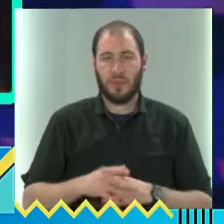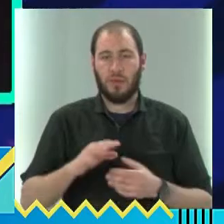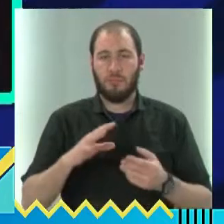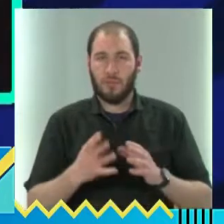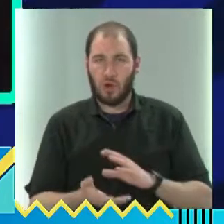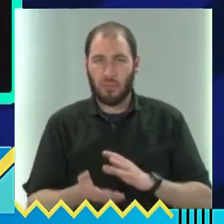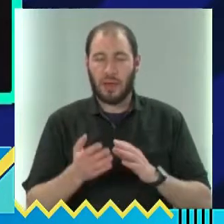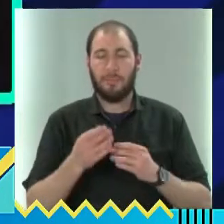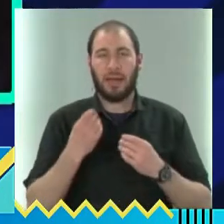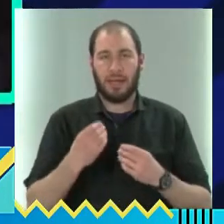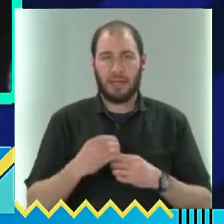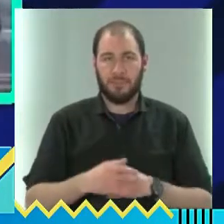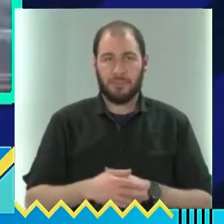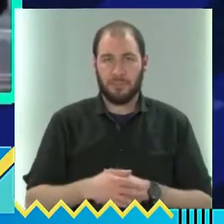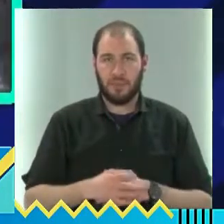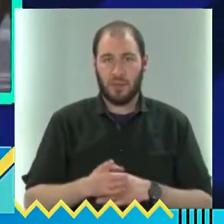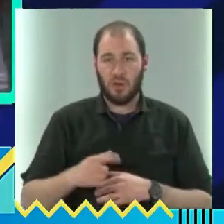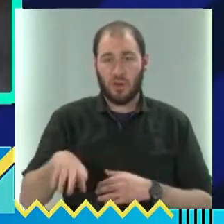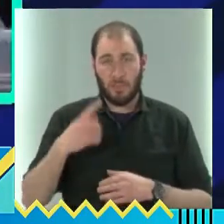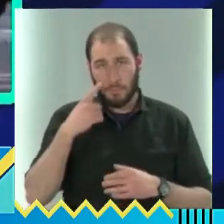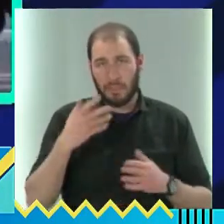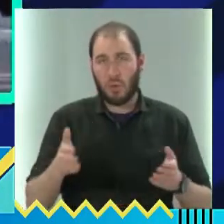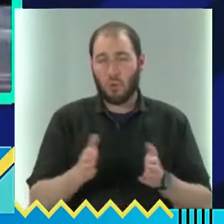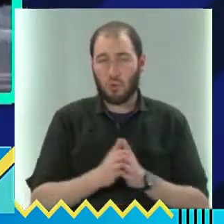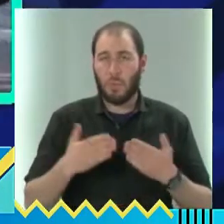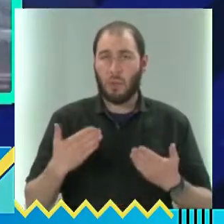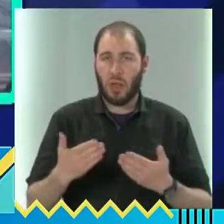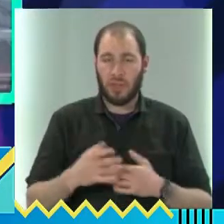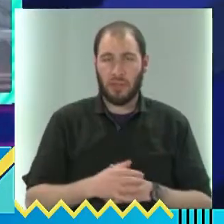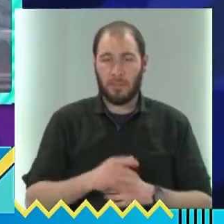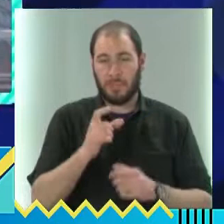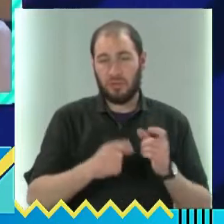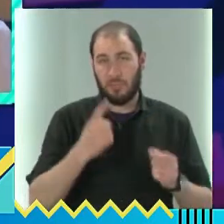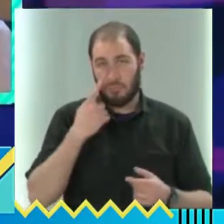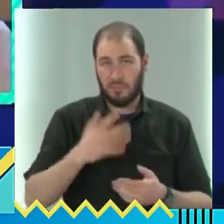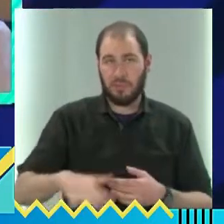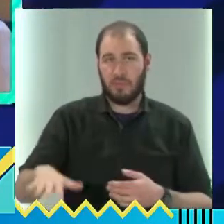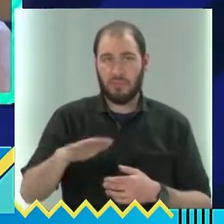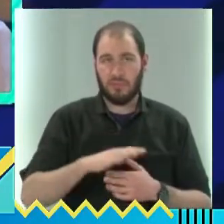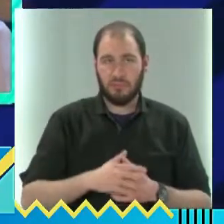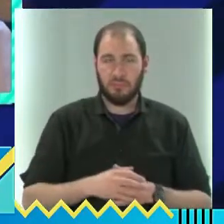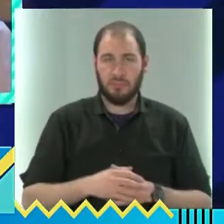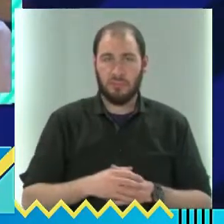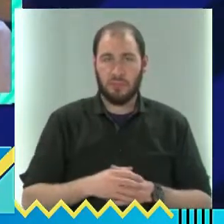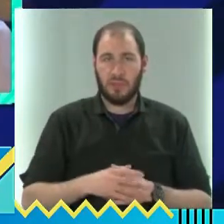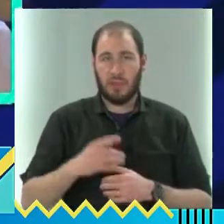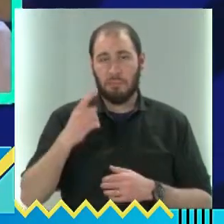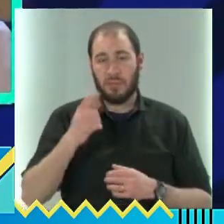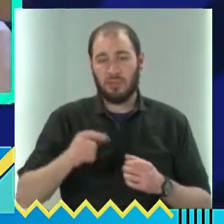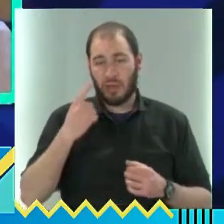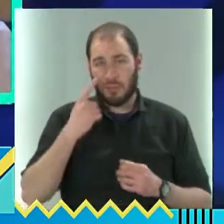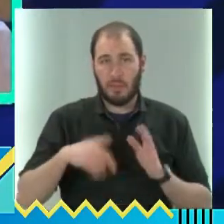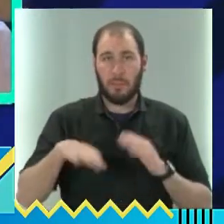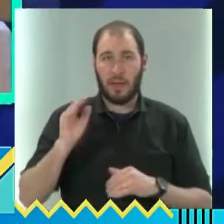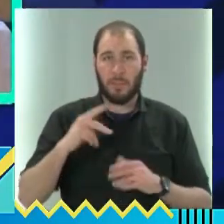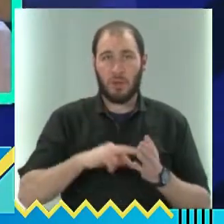formas para poder tener convivencia entre los habitantes. Cuando hay más habitantes y